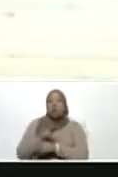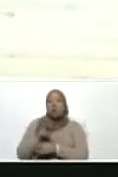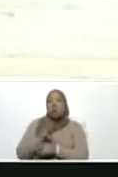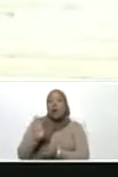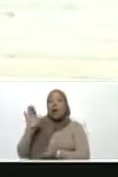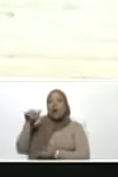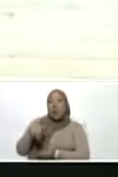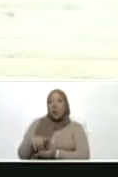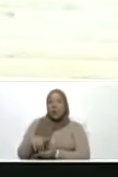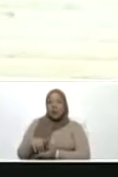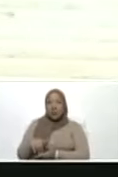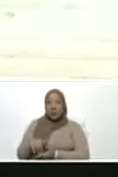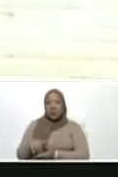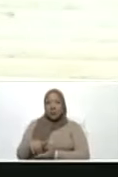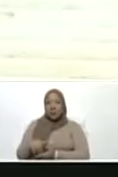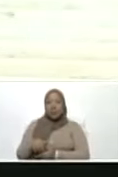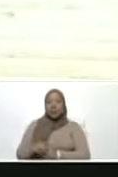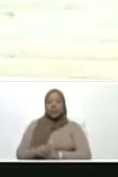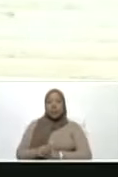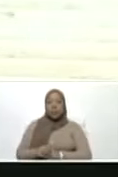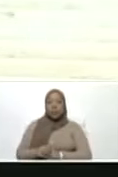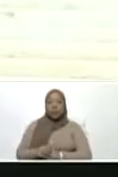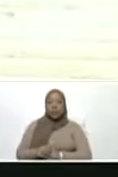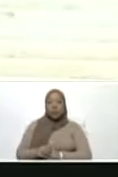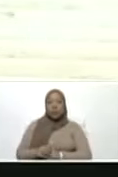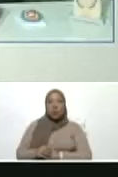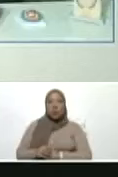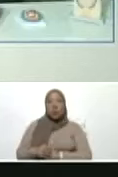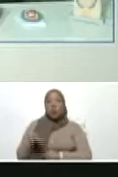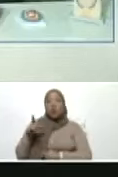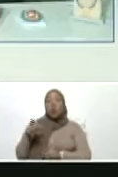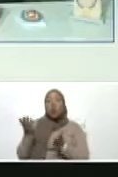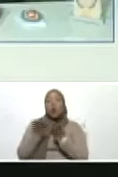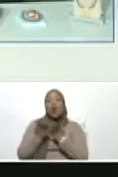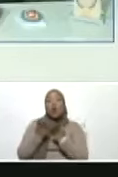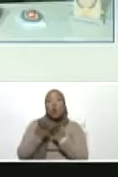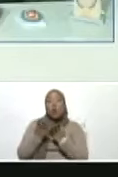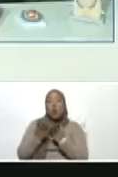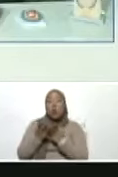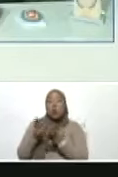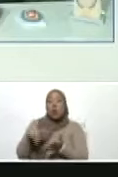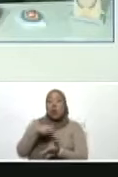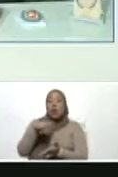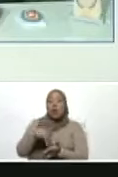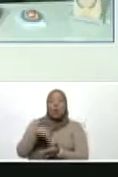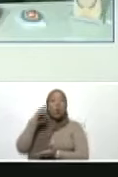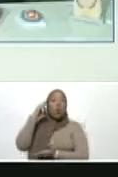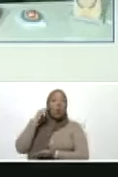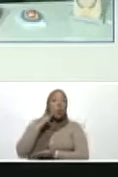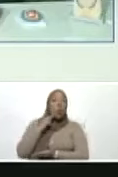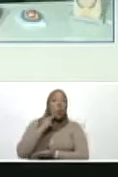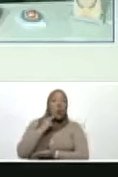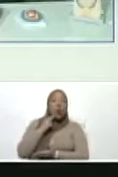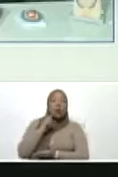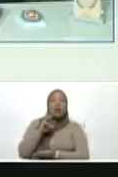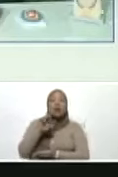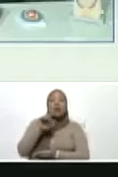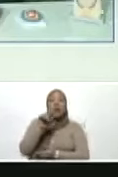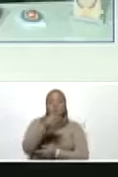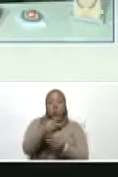Aragua. Allá vamos a entregar una unidad educativa nacional bolivariana llamada Ciudad